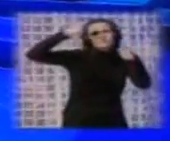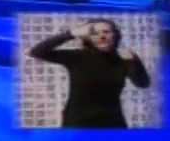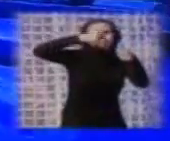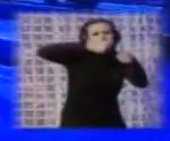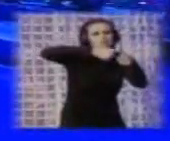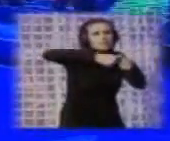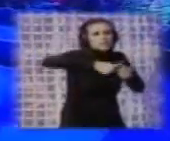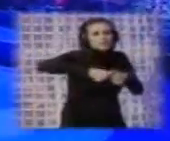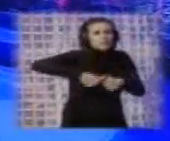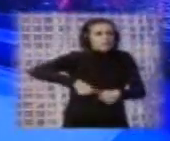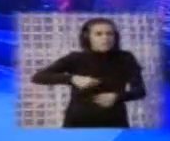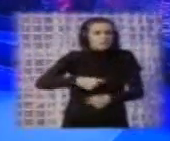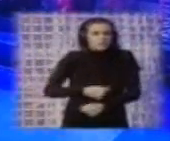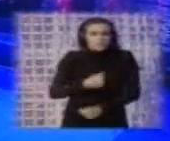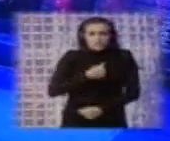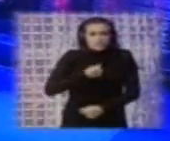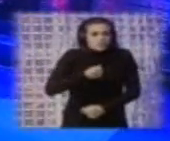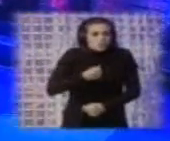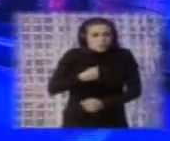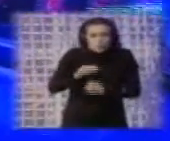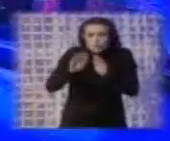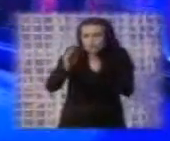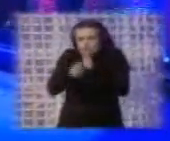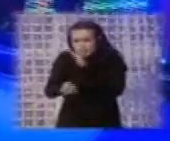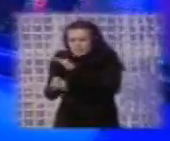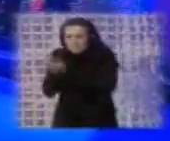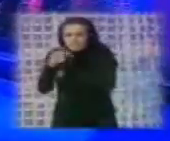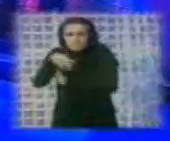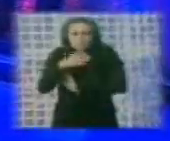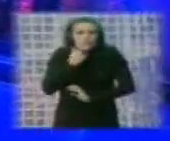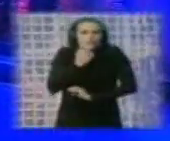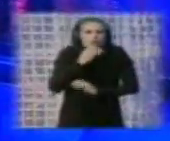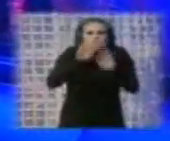Cuando yo nací esto era un paraíso eterno.